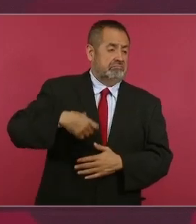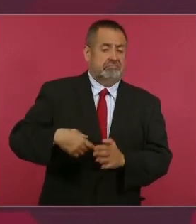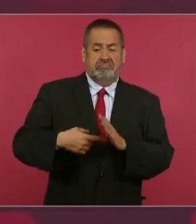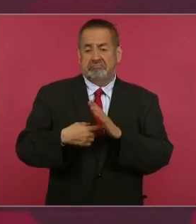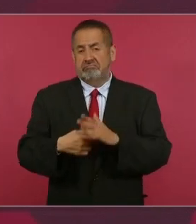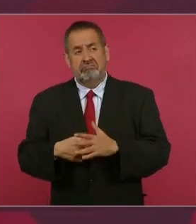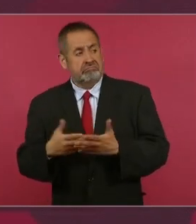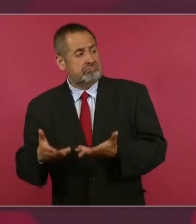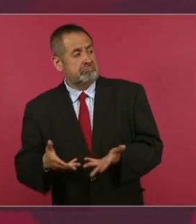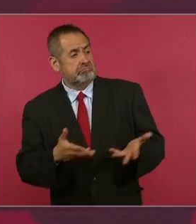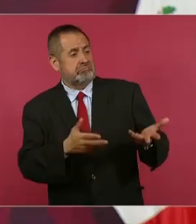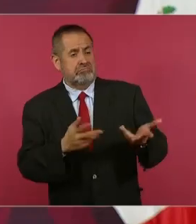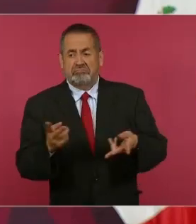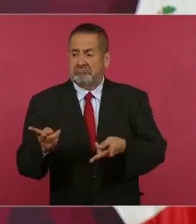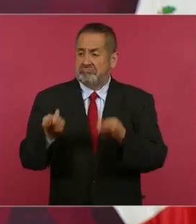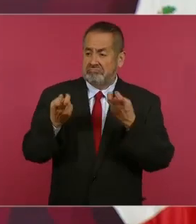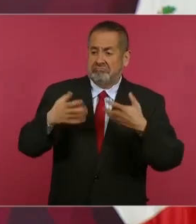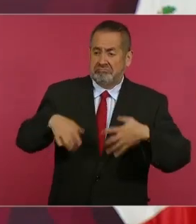de su riqueza mala vida.